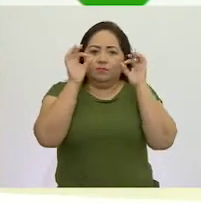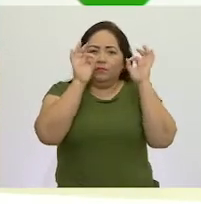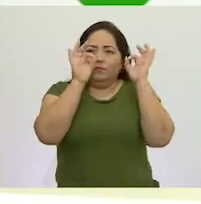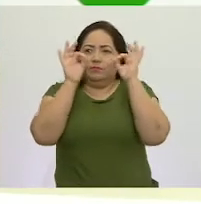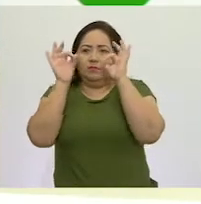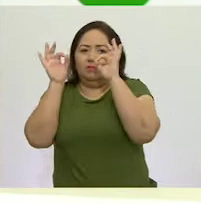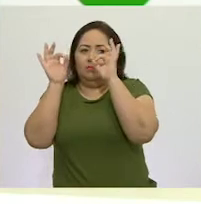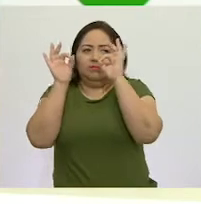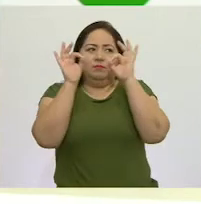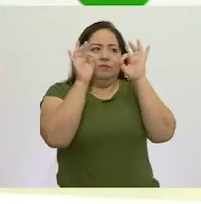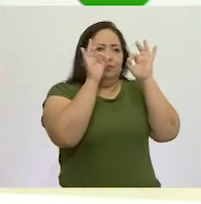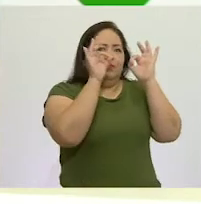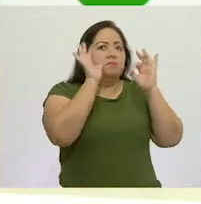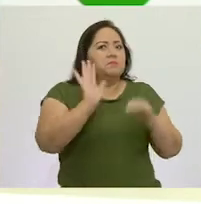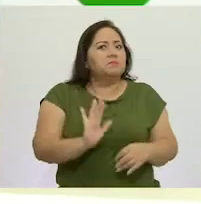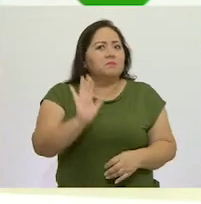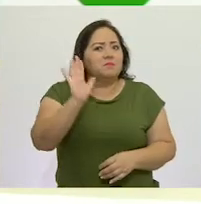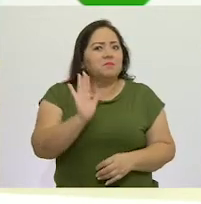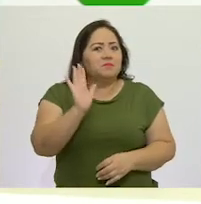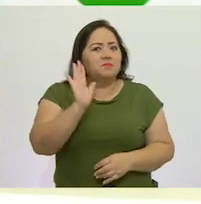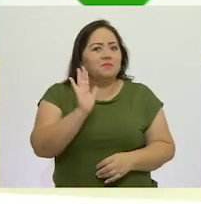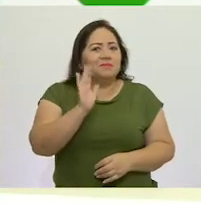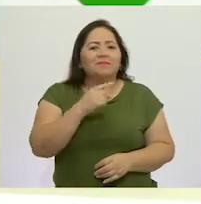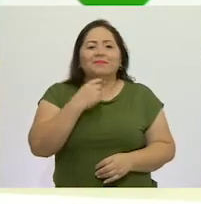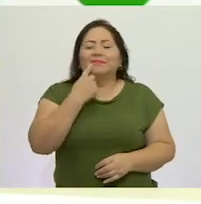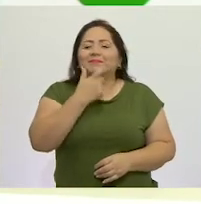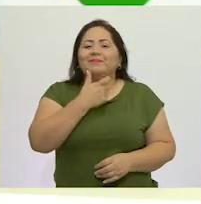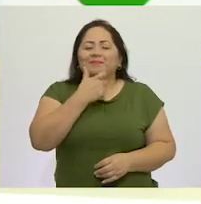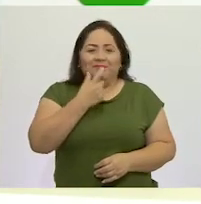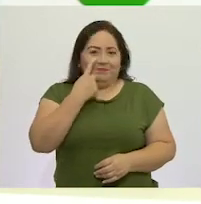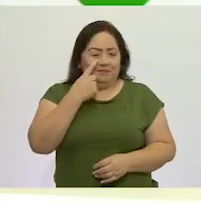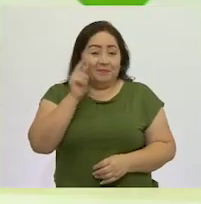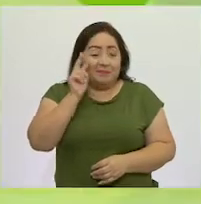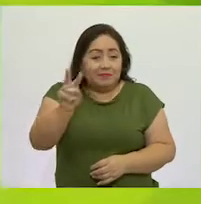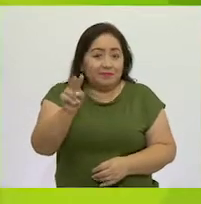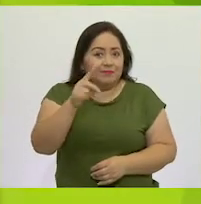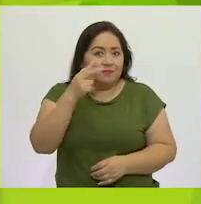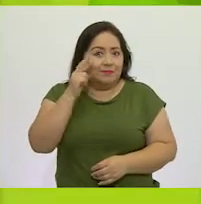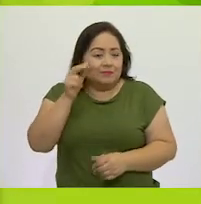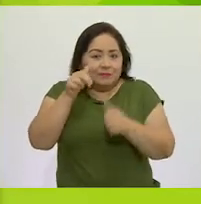mirada. Y también que te está haciendo una pequeña sonrisa. Mira, a ver, prueba.